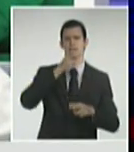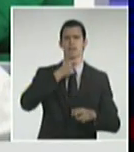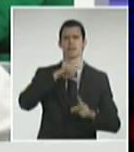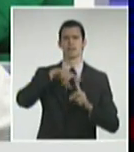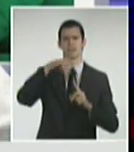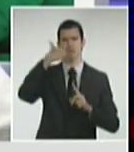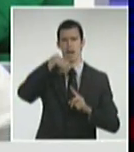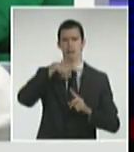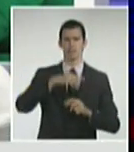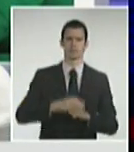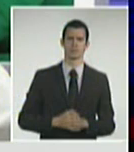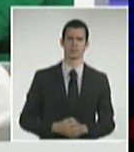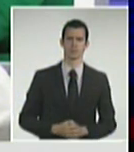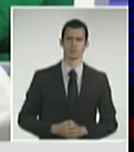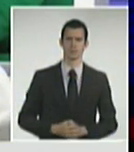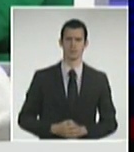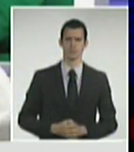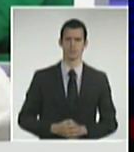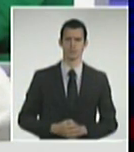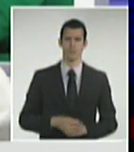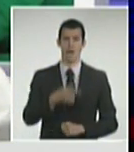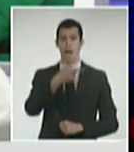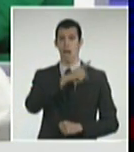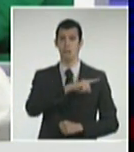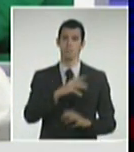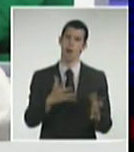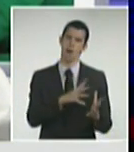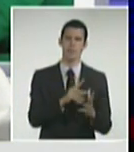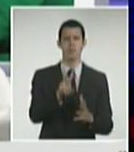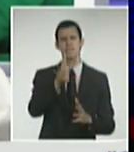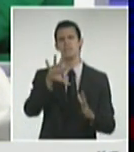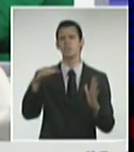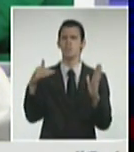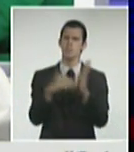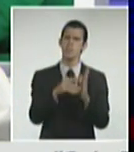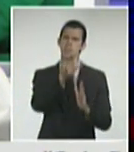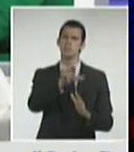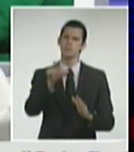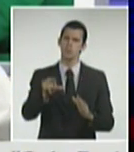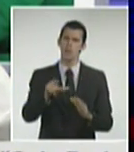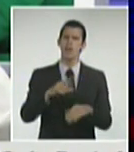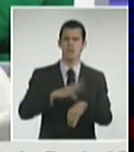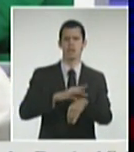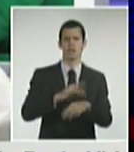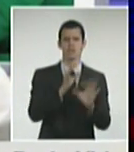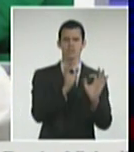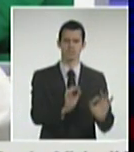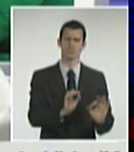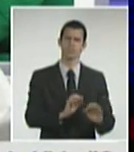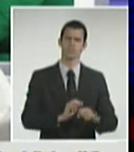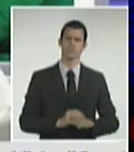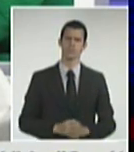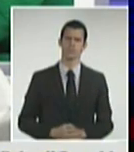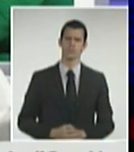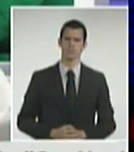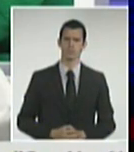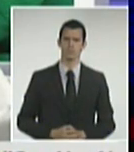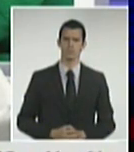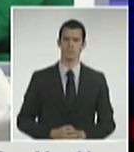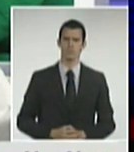ayer, más de 500.000 de personas se diagnosticaron con la enfermedad, cifra que imaginábamos que esta fecha no